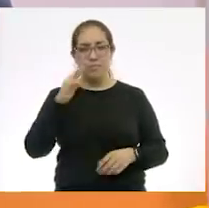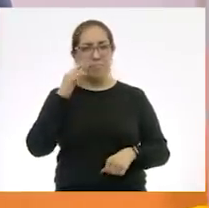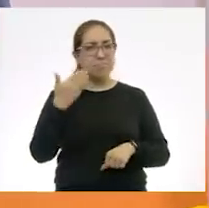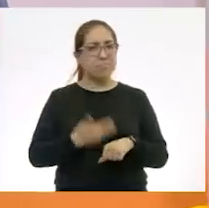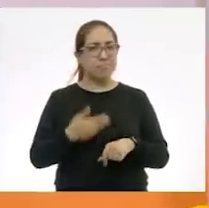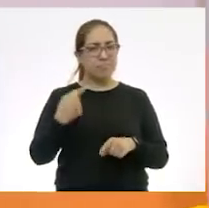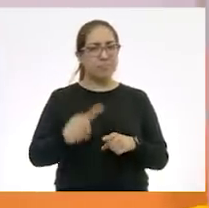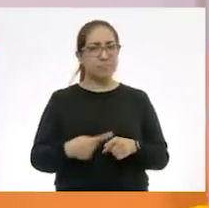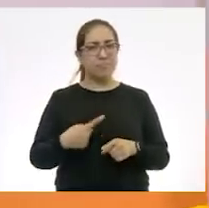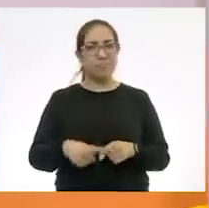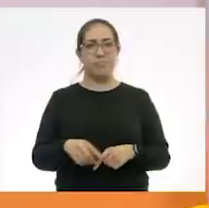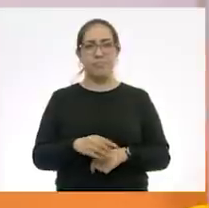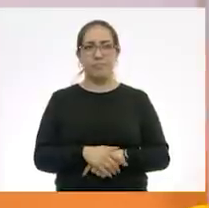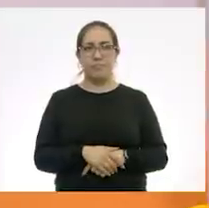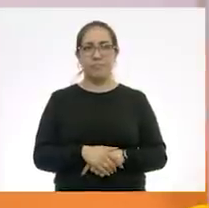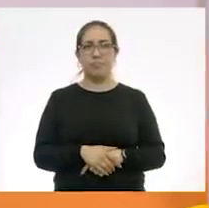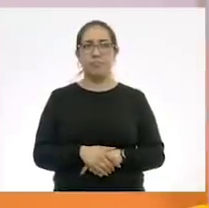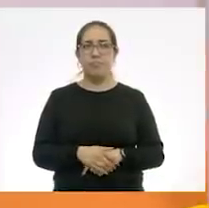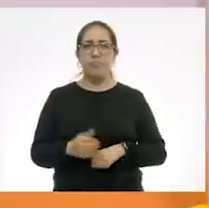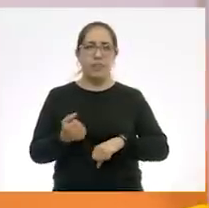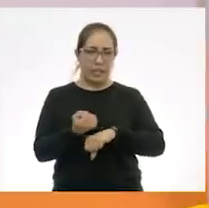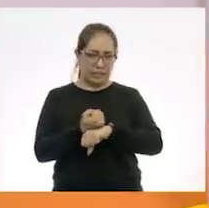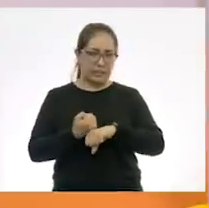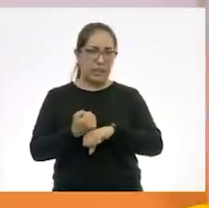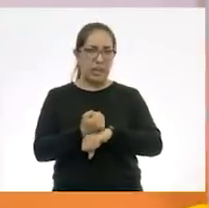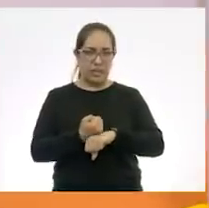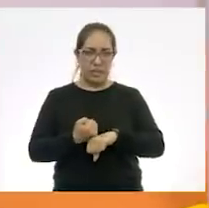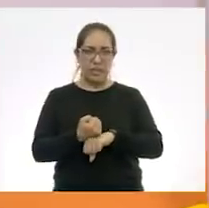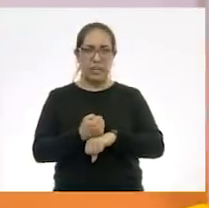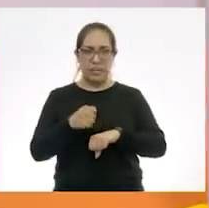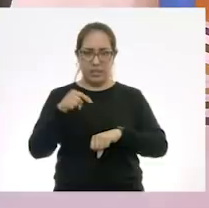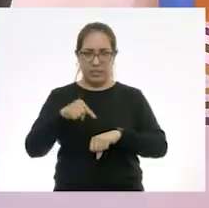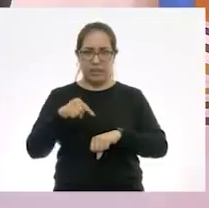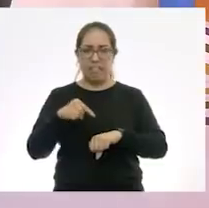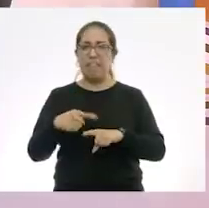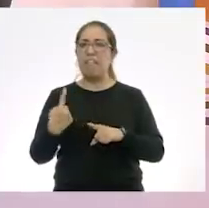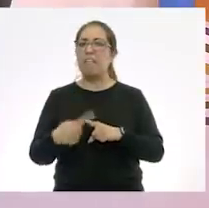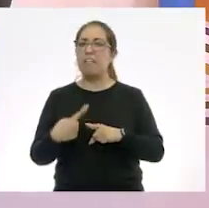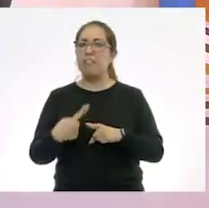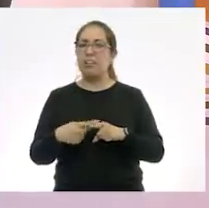¿Ah? En la sangre llega a haber desechos. Sí, Hay alguien que lo filtra.